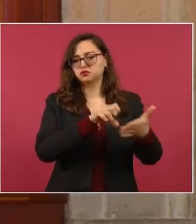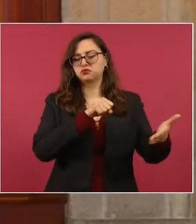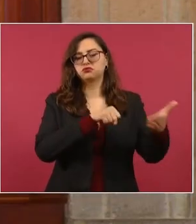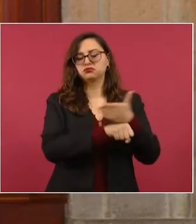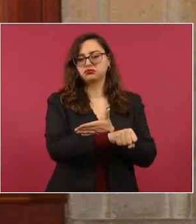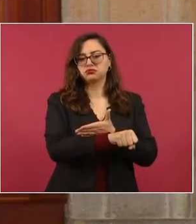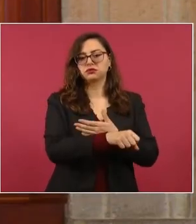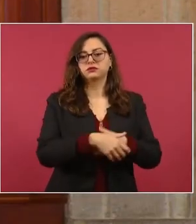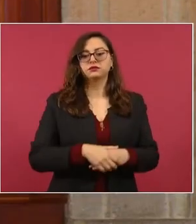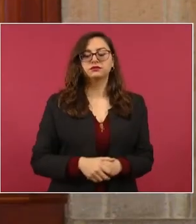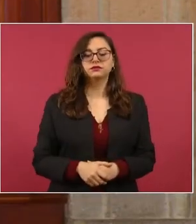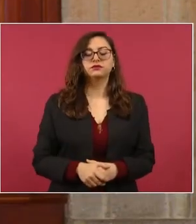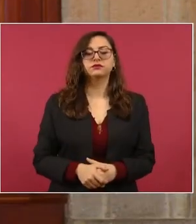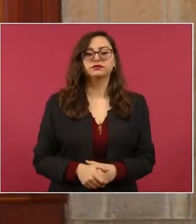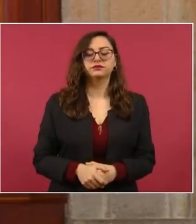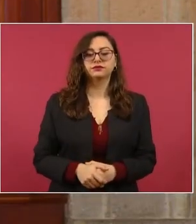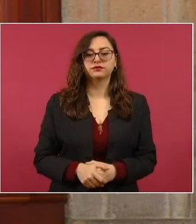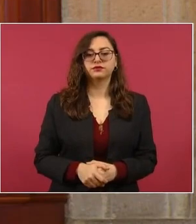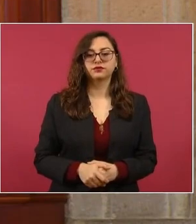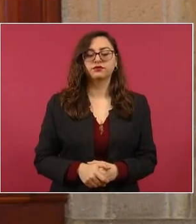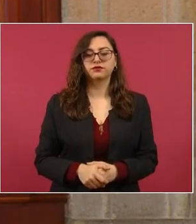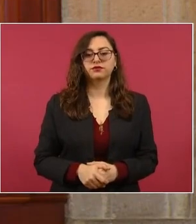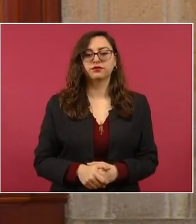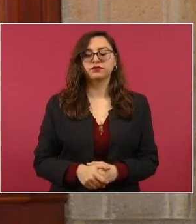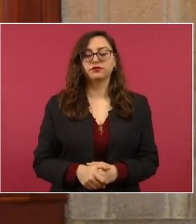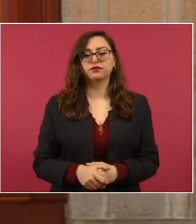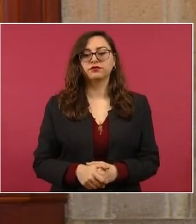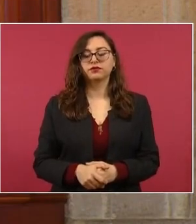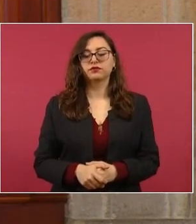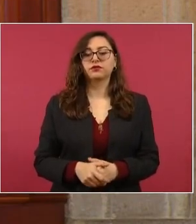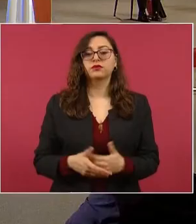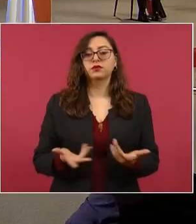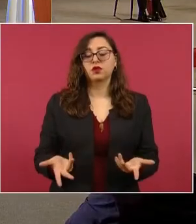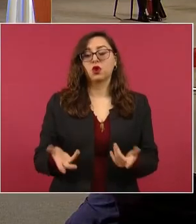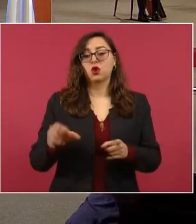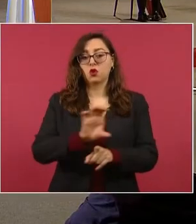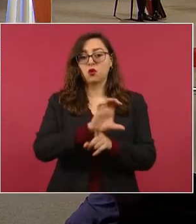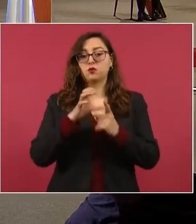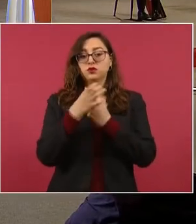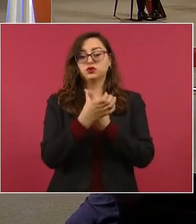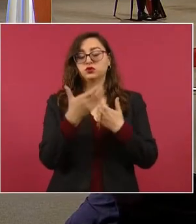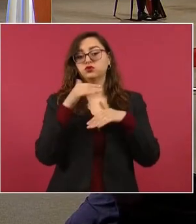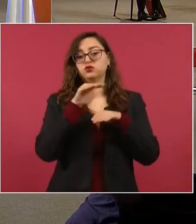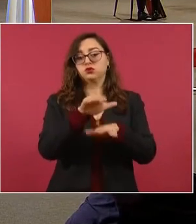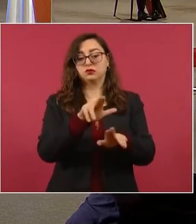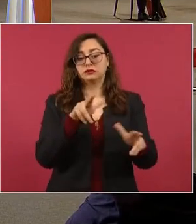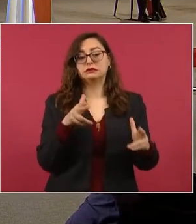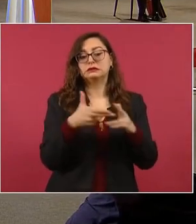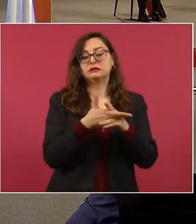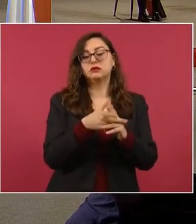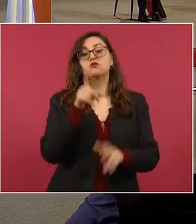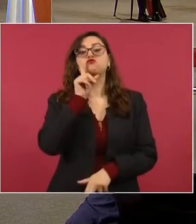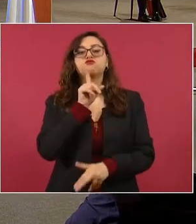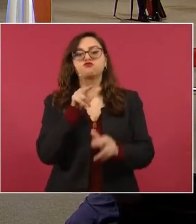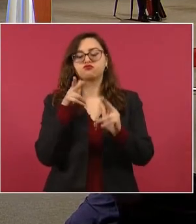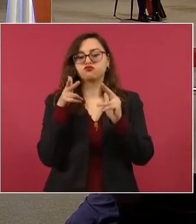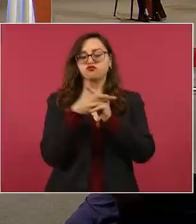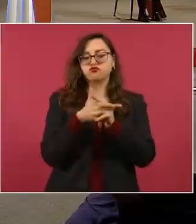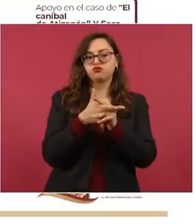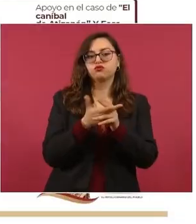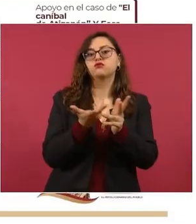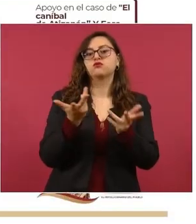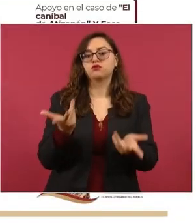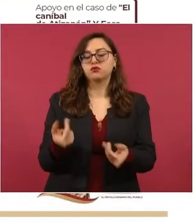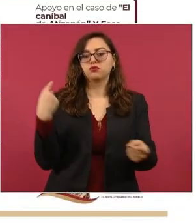La Comisión Nacional de Atención al Homicidio Doloso y Feminicidio, en este periodo que se reporta, ha participado en